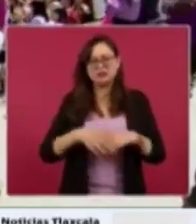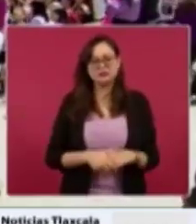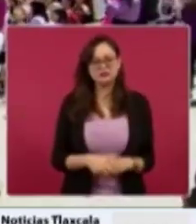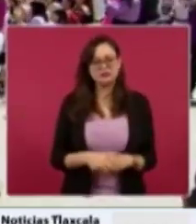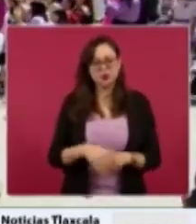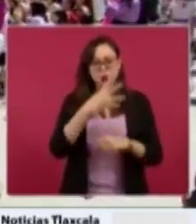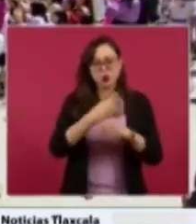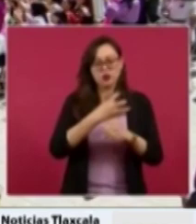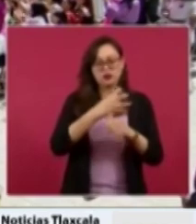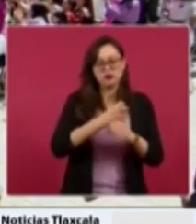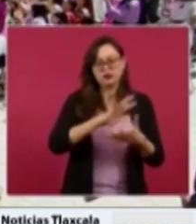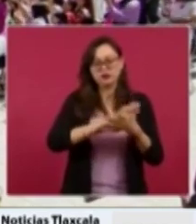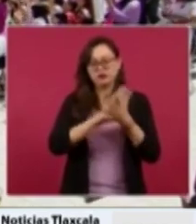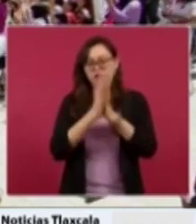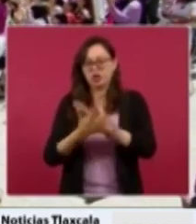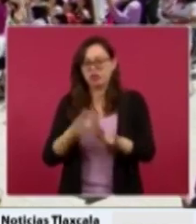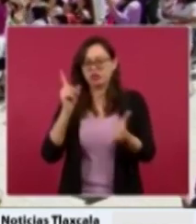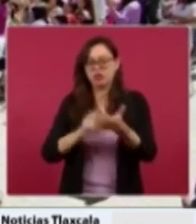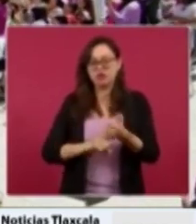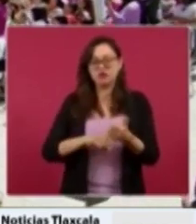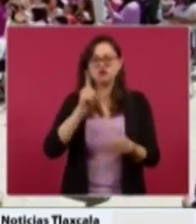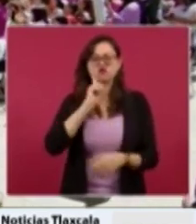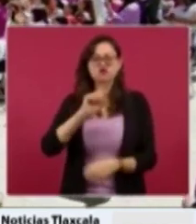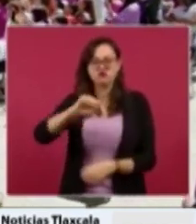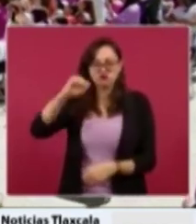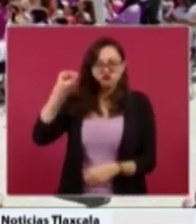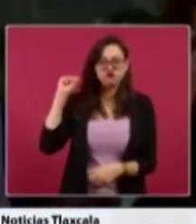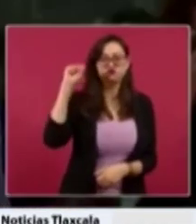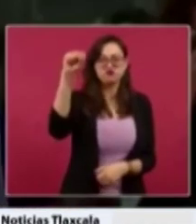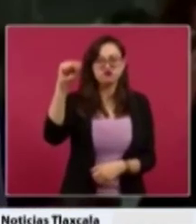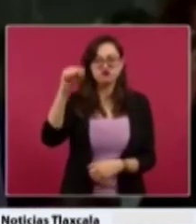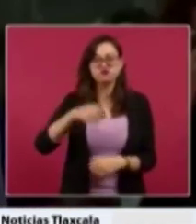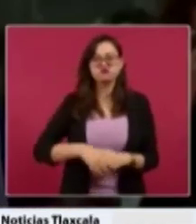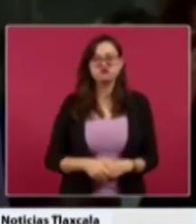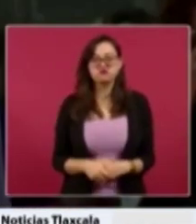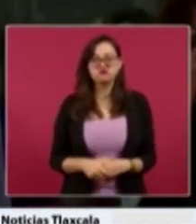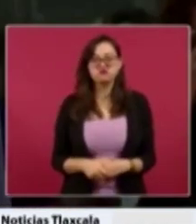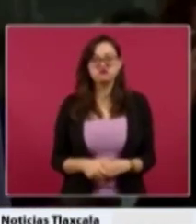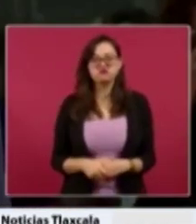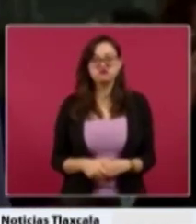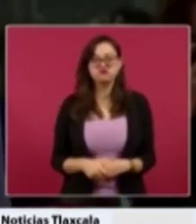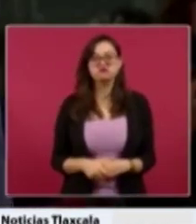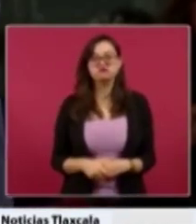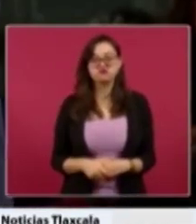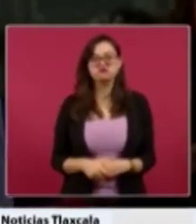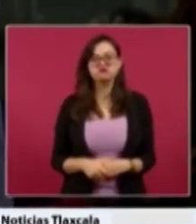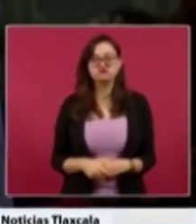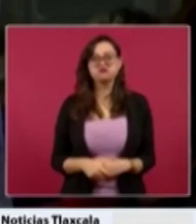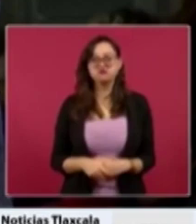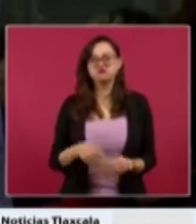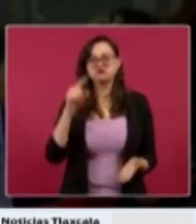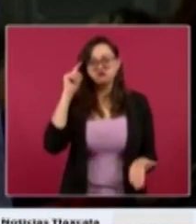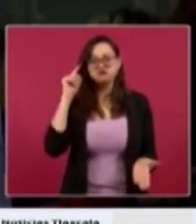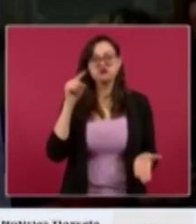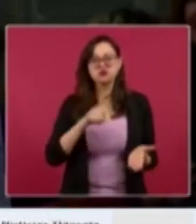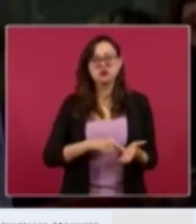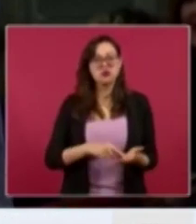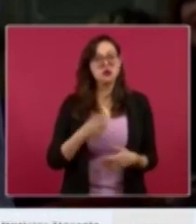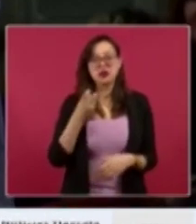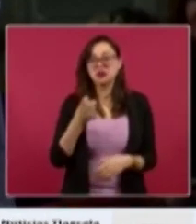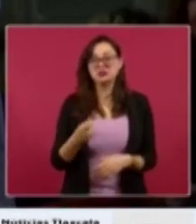debe ser feminista o no será, yo creo que eso ya se quedó